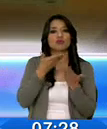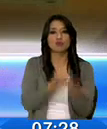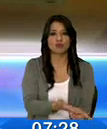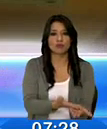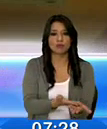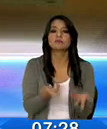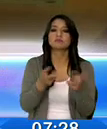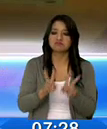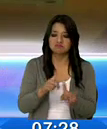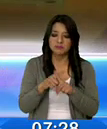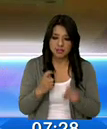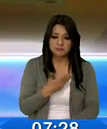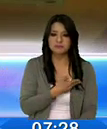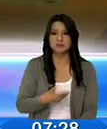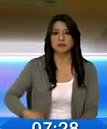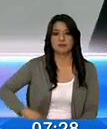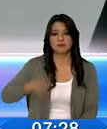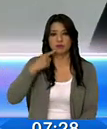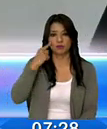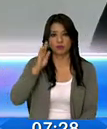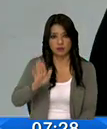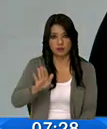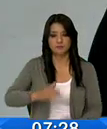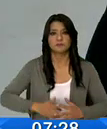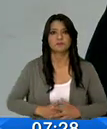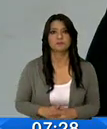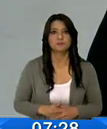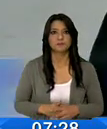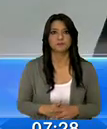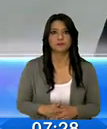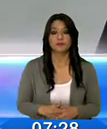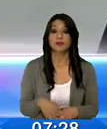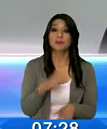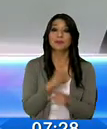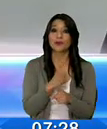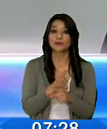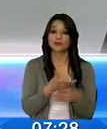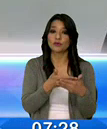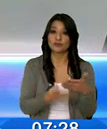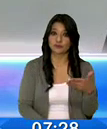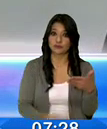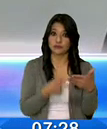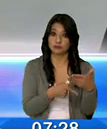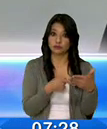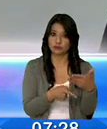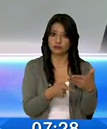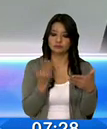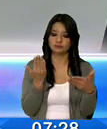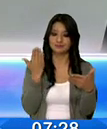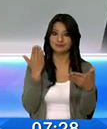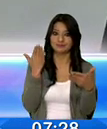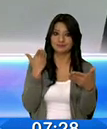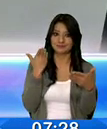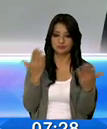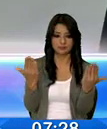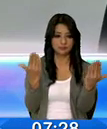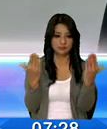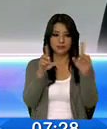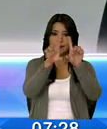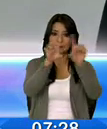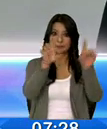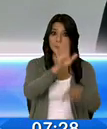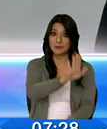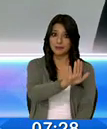el expresidente Rafael Correa. Es precisamente por este oficio que existía, donde la empresa Digo